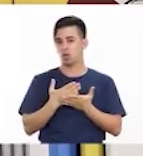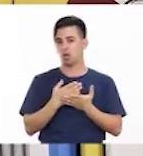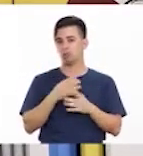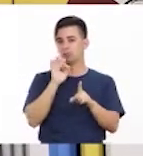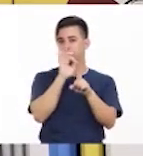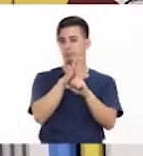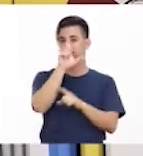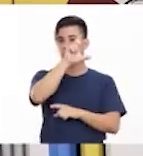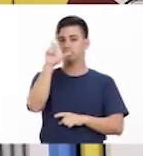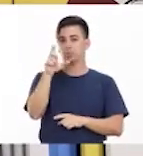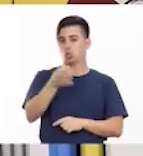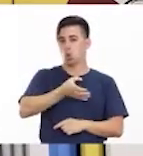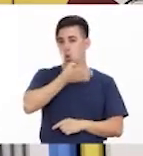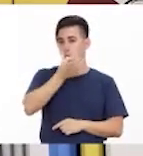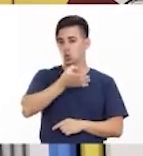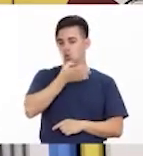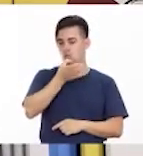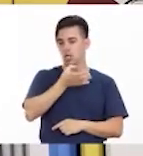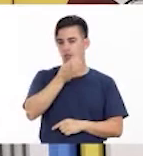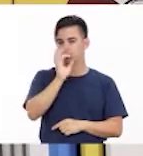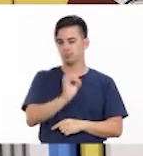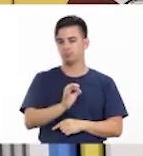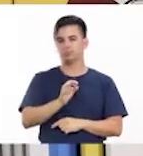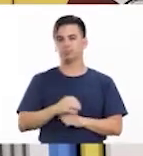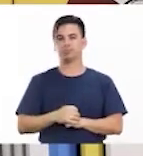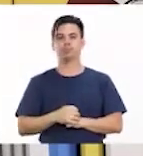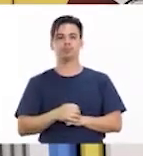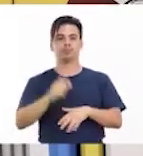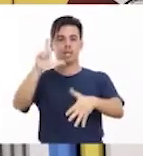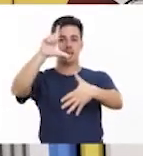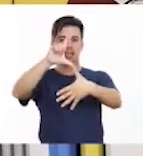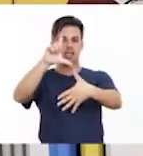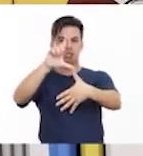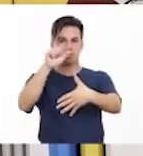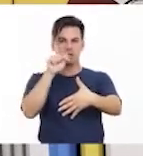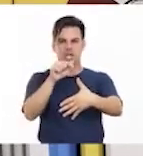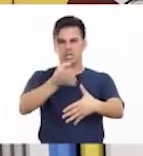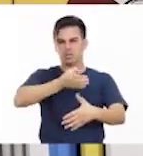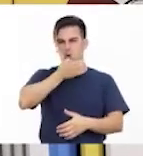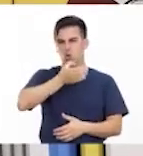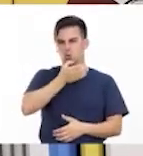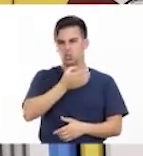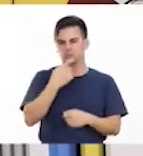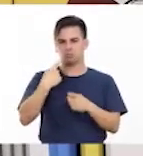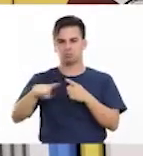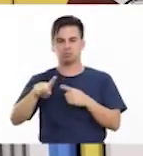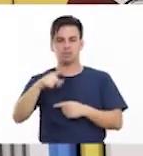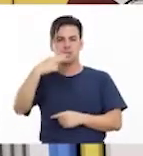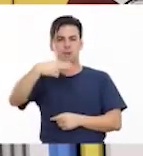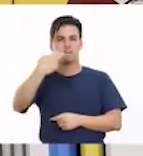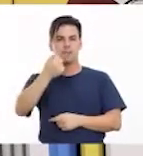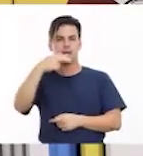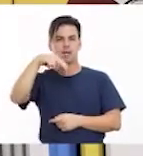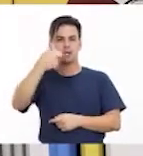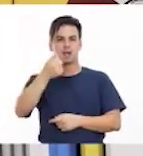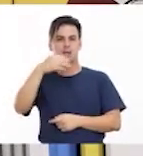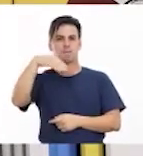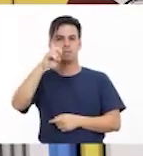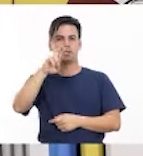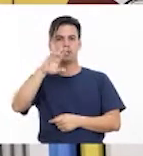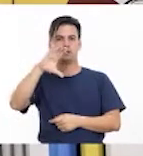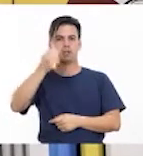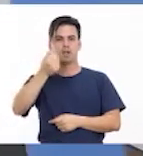de la conceptualización de ambas tendencias, que es el latinoamericanismo y que es el panamericanismo.